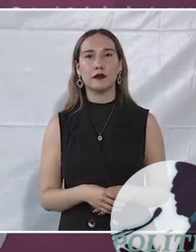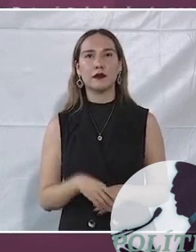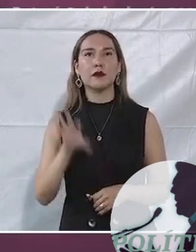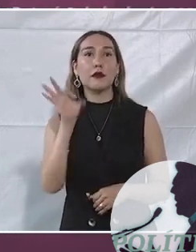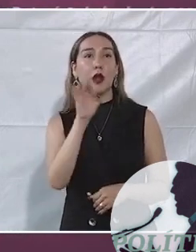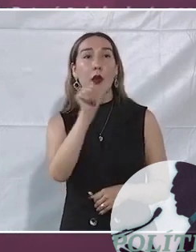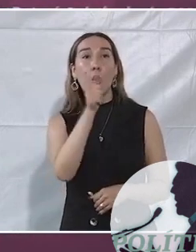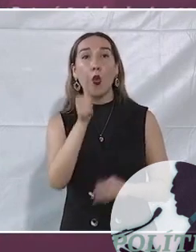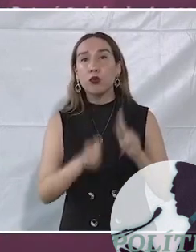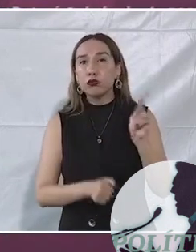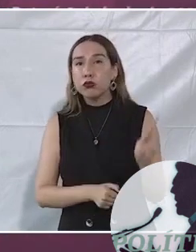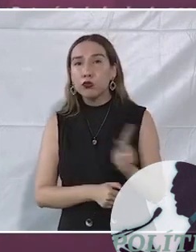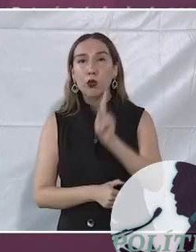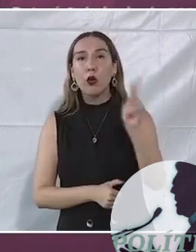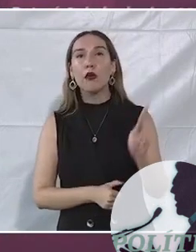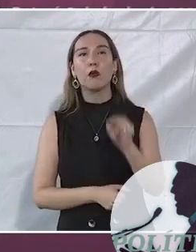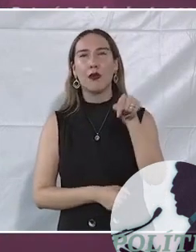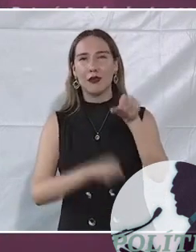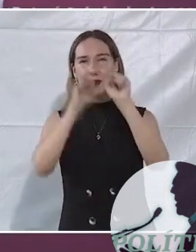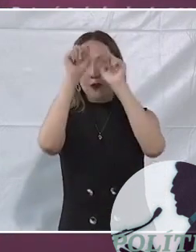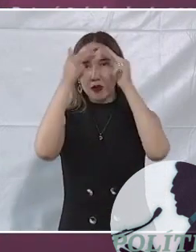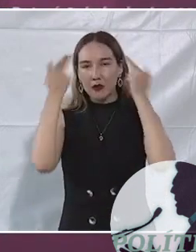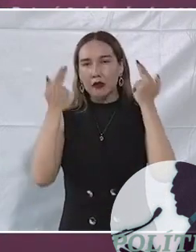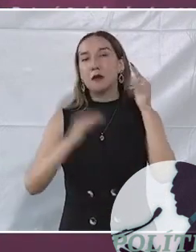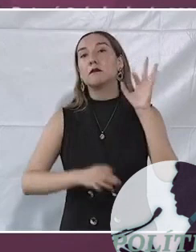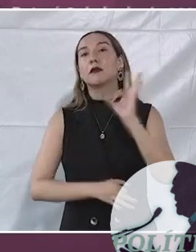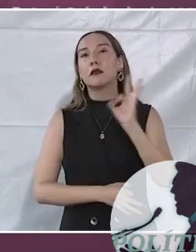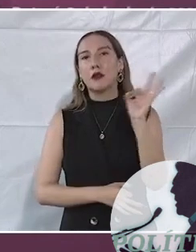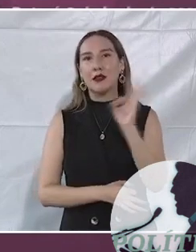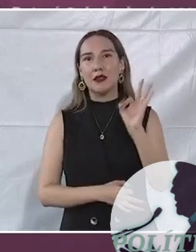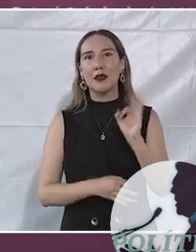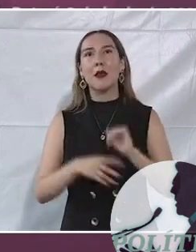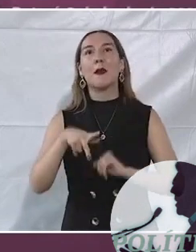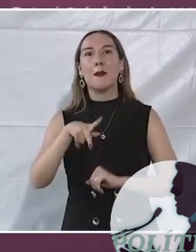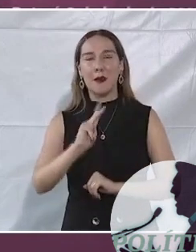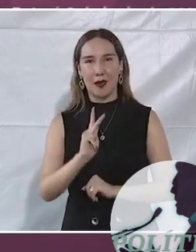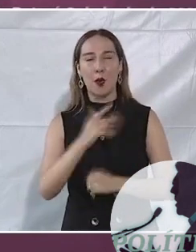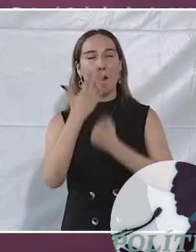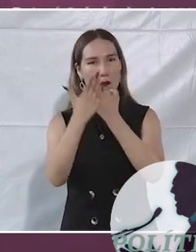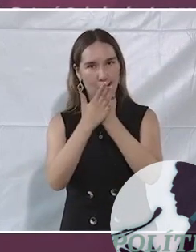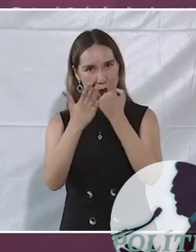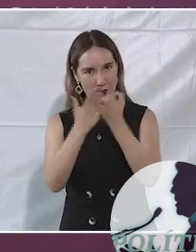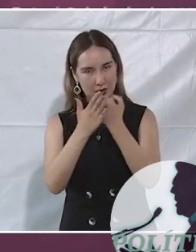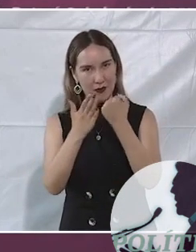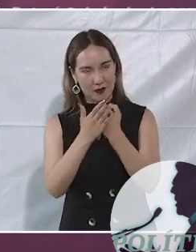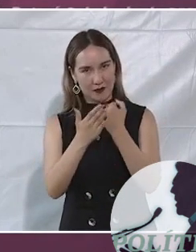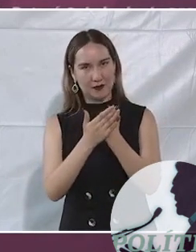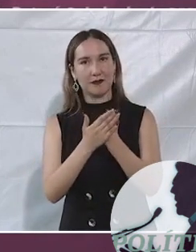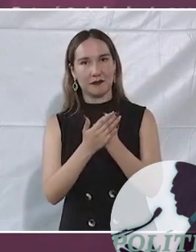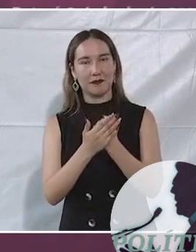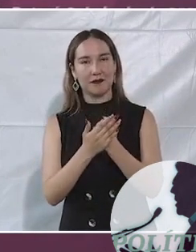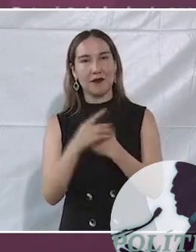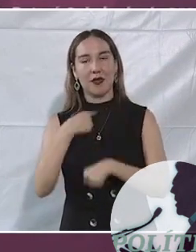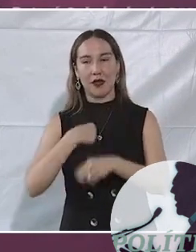comunidades, a otros pueblos de la Huasteca. Pero sí nos vamos a volver a encontrar.